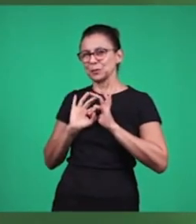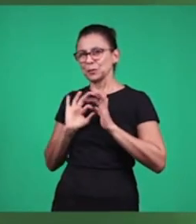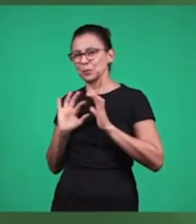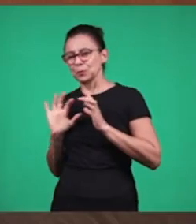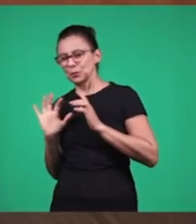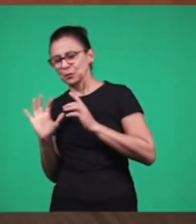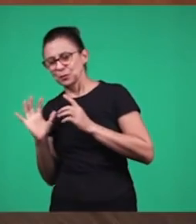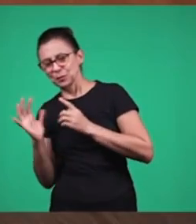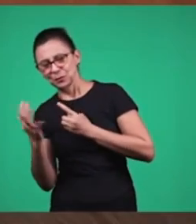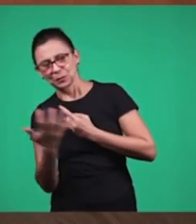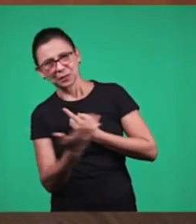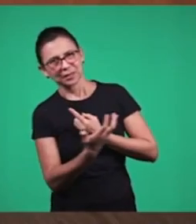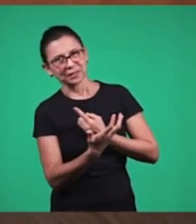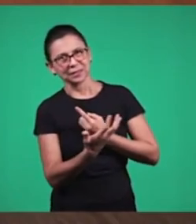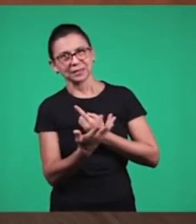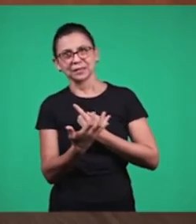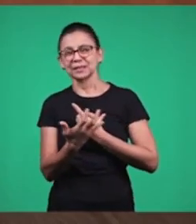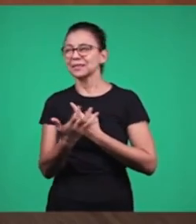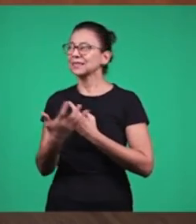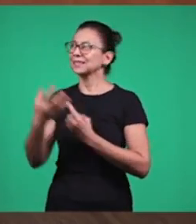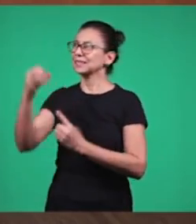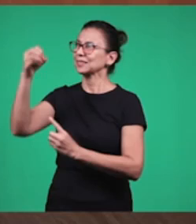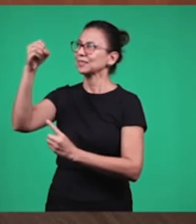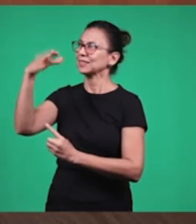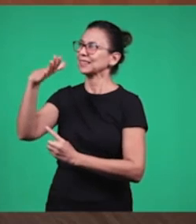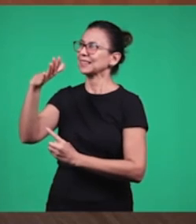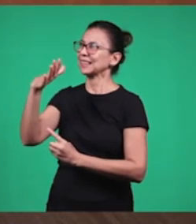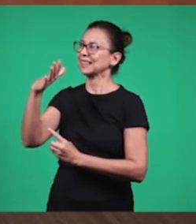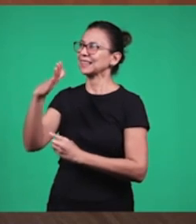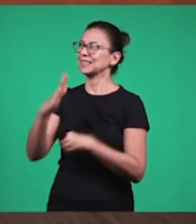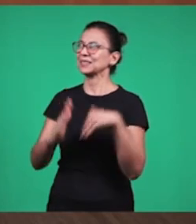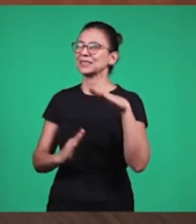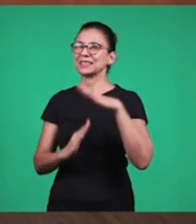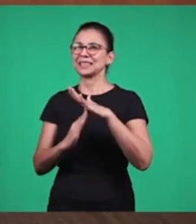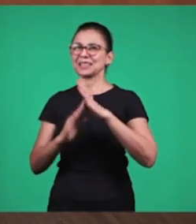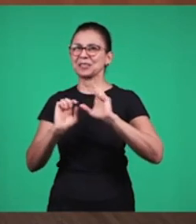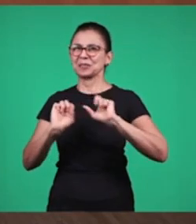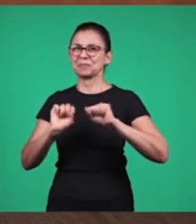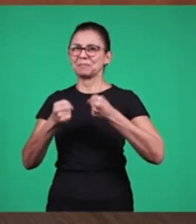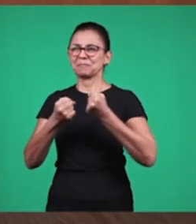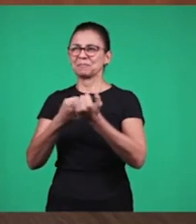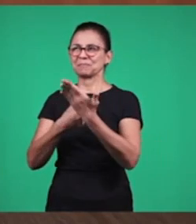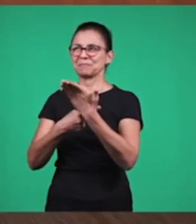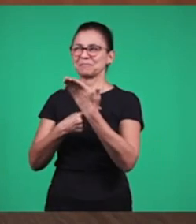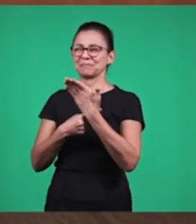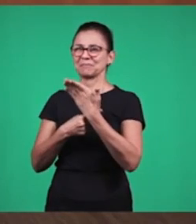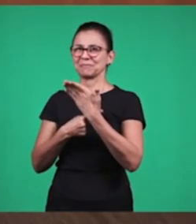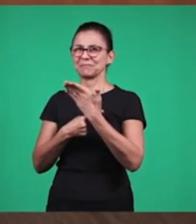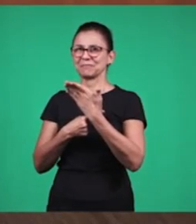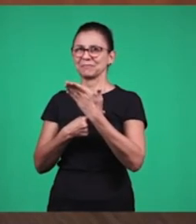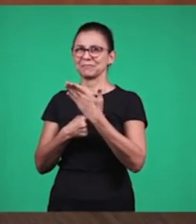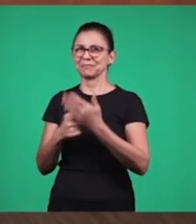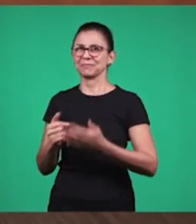estoy a mi alrededor, y tu gracia me sustentará. Vamos a cantar este